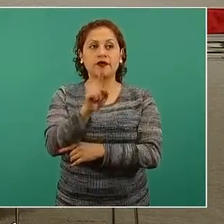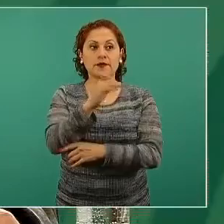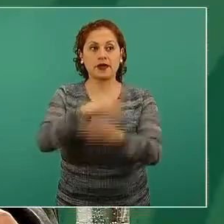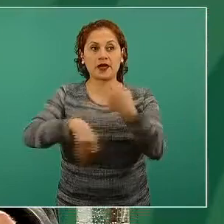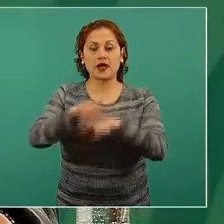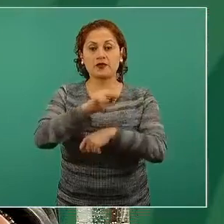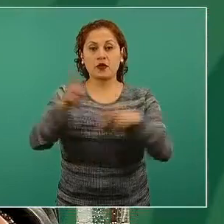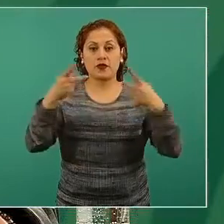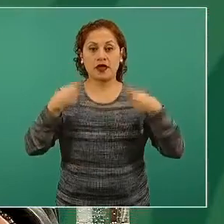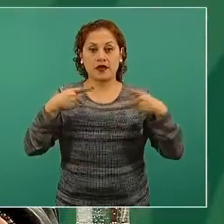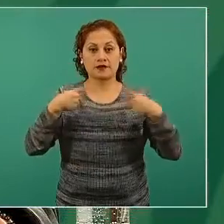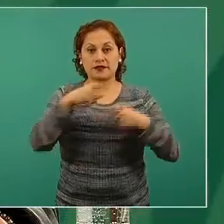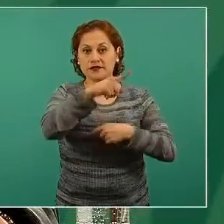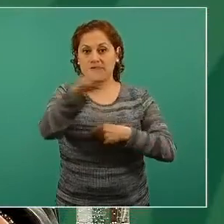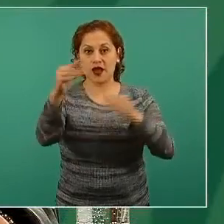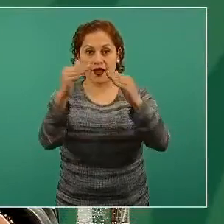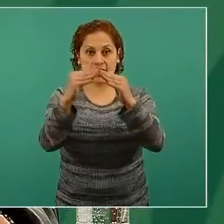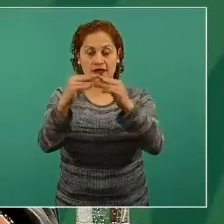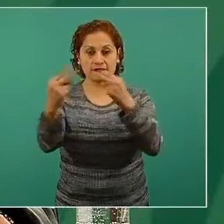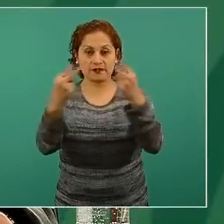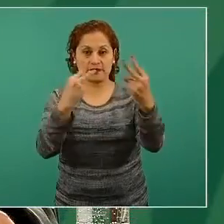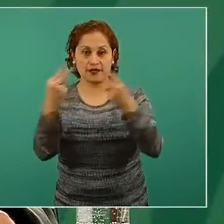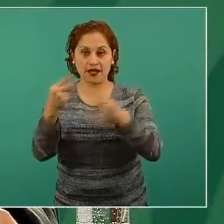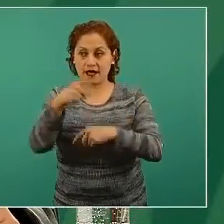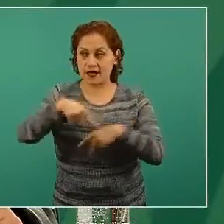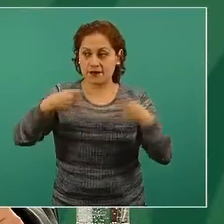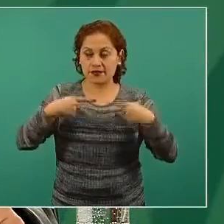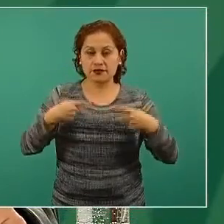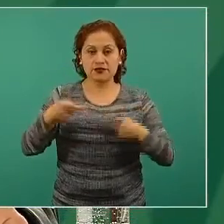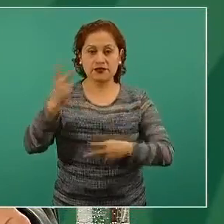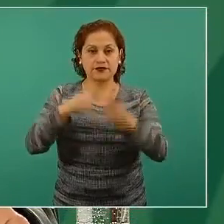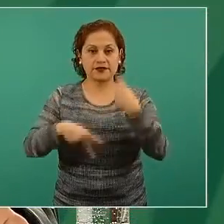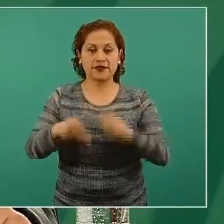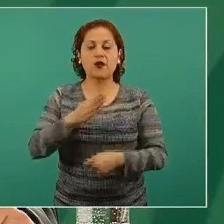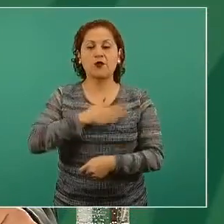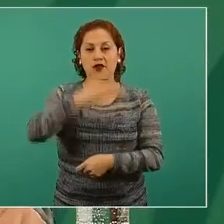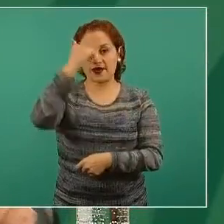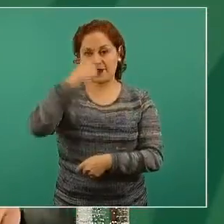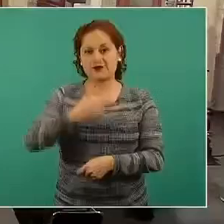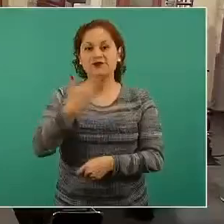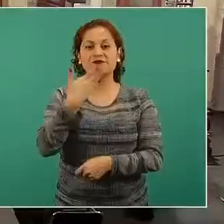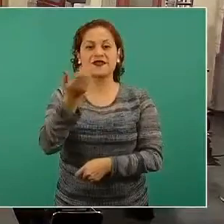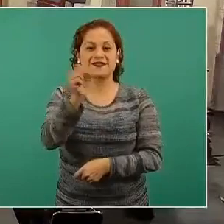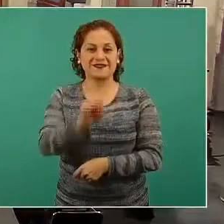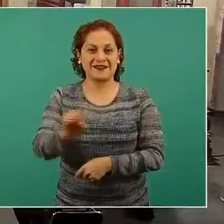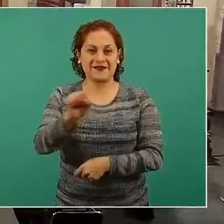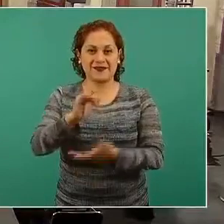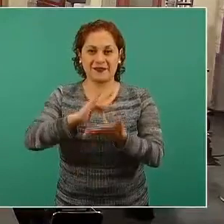desde casa y a los presentes, buenas noches, buen sábado. Muchas gracias.